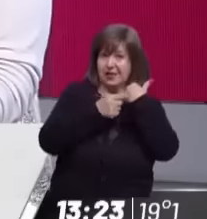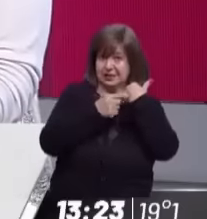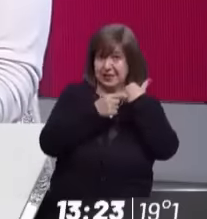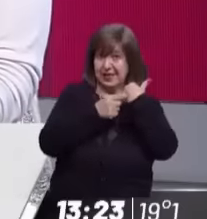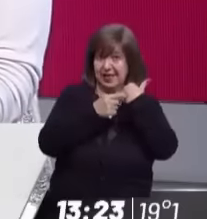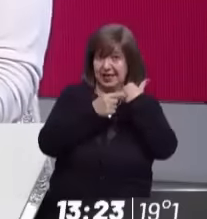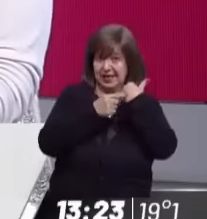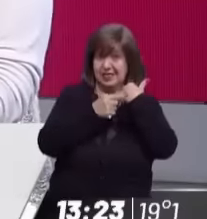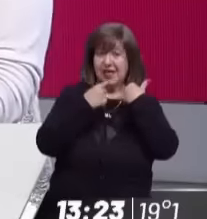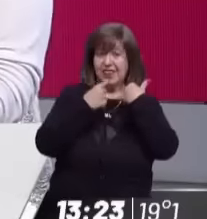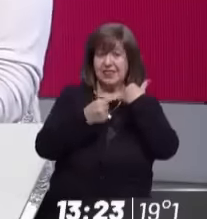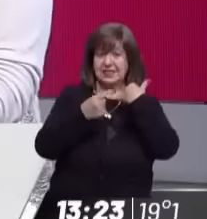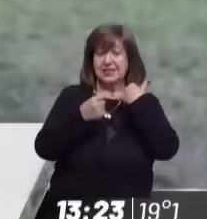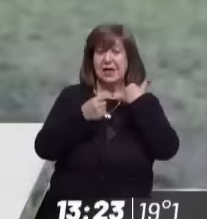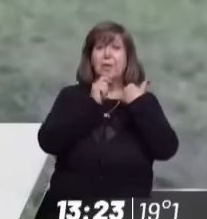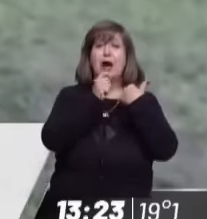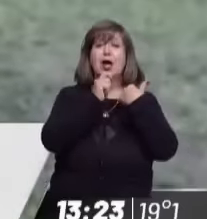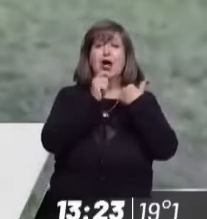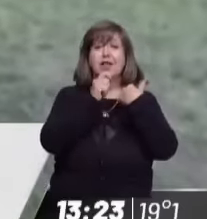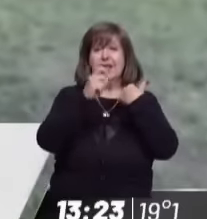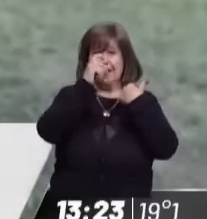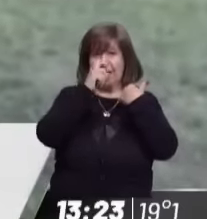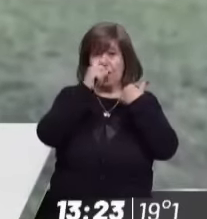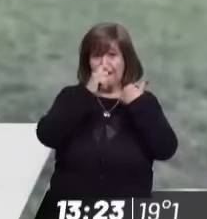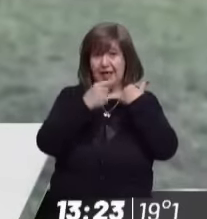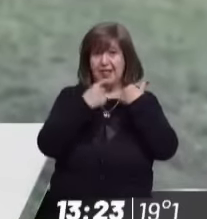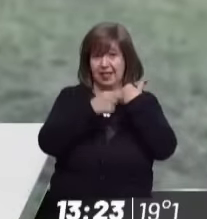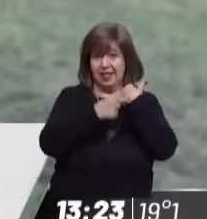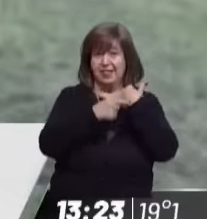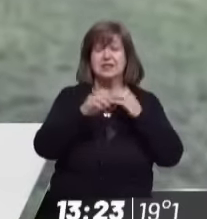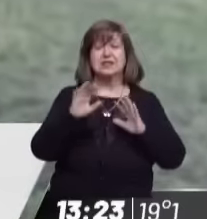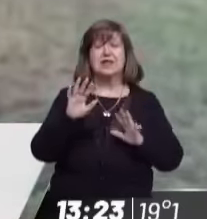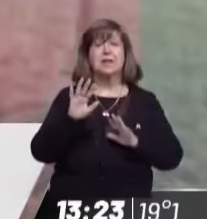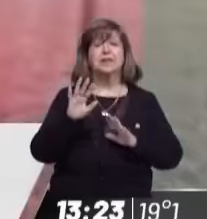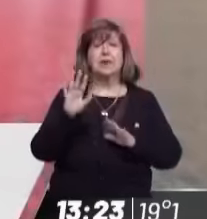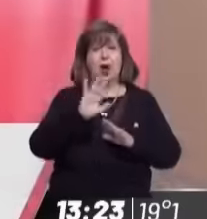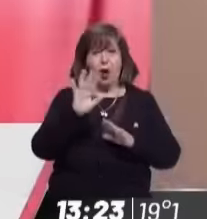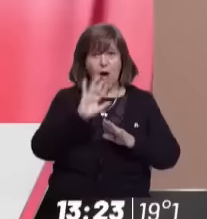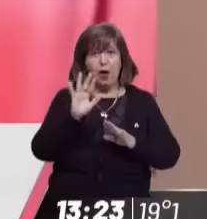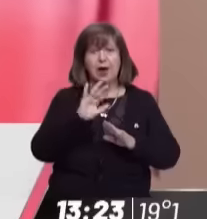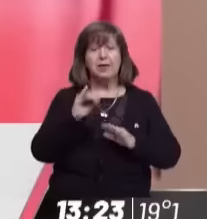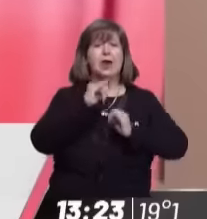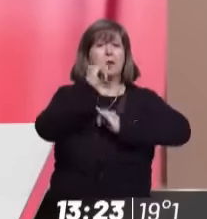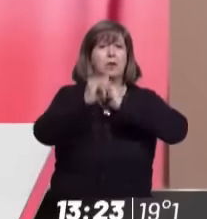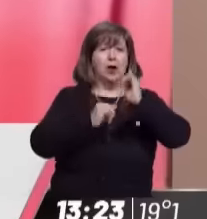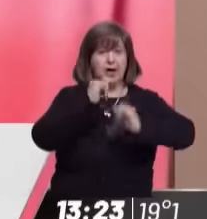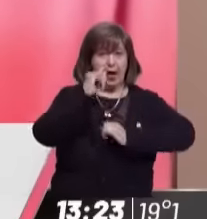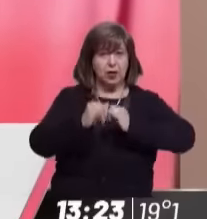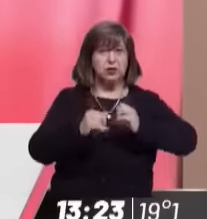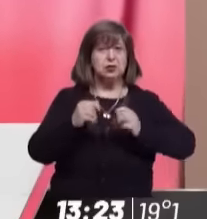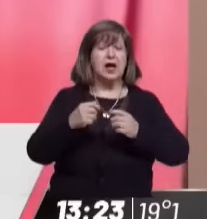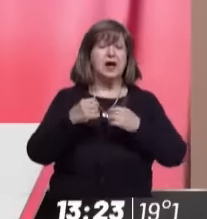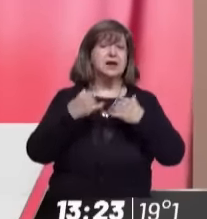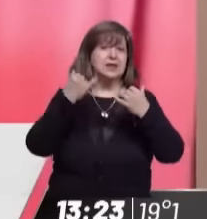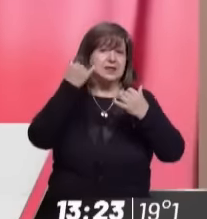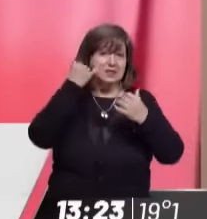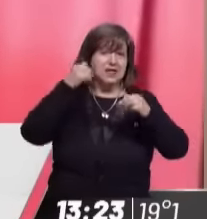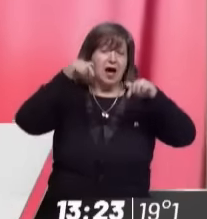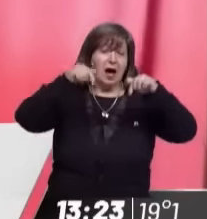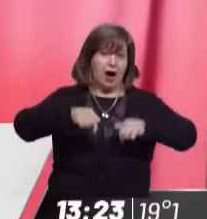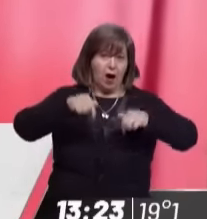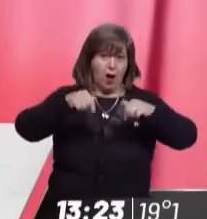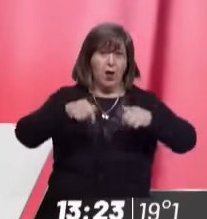justamente, se levanta hoy el secreto de sumario y a partir de este momento vamos a empezar a tener noticias